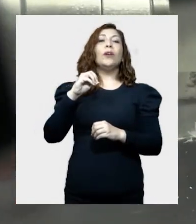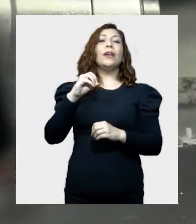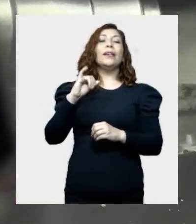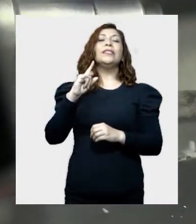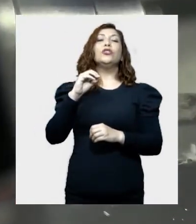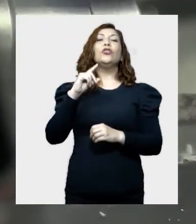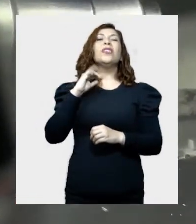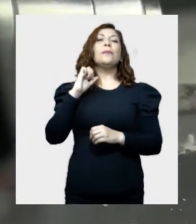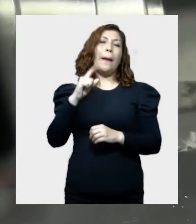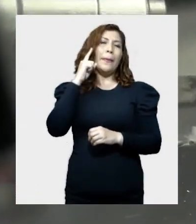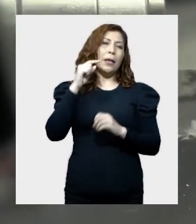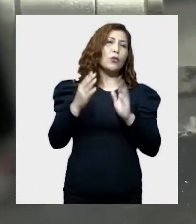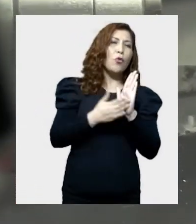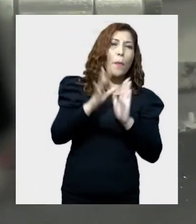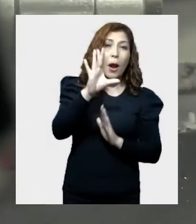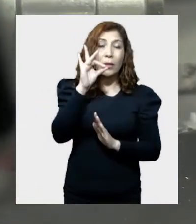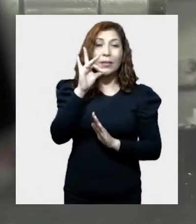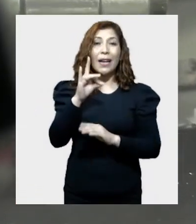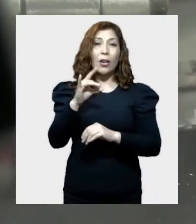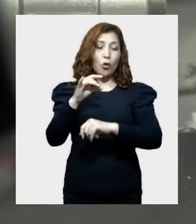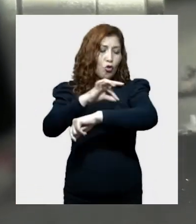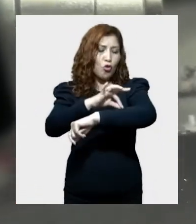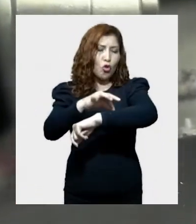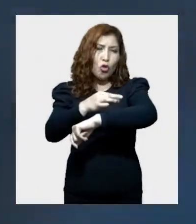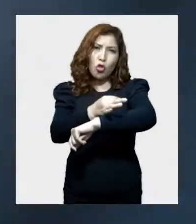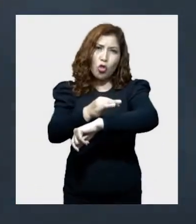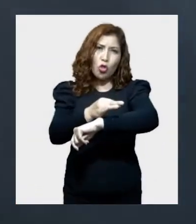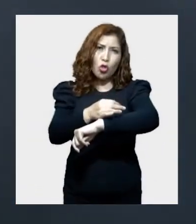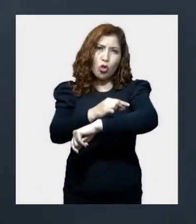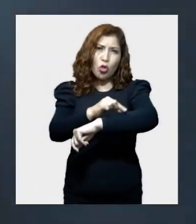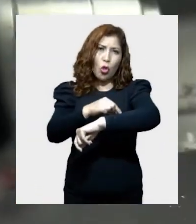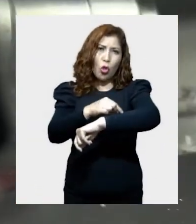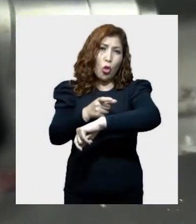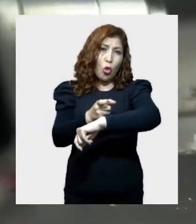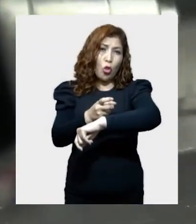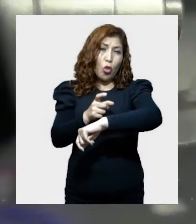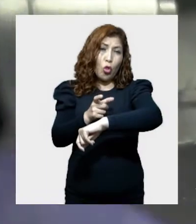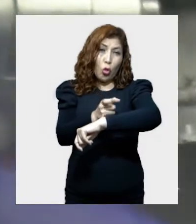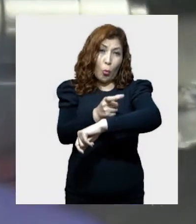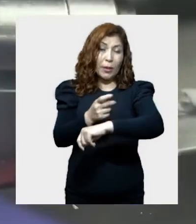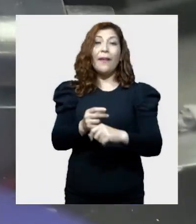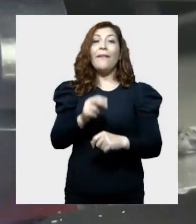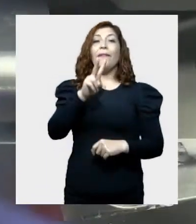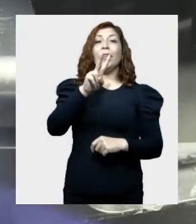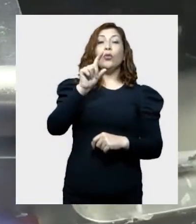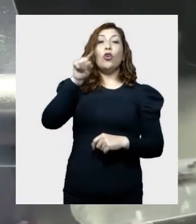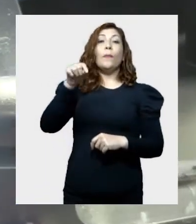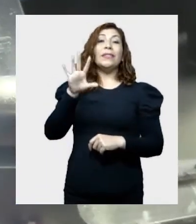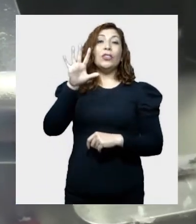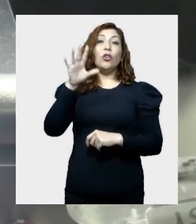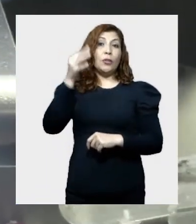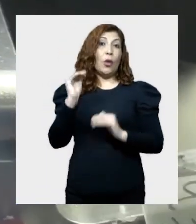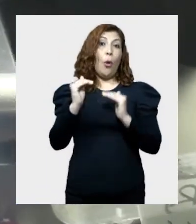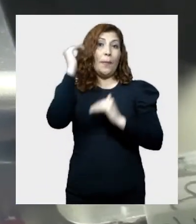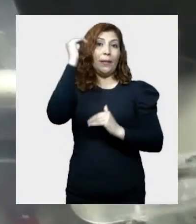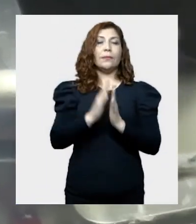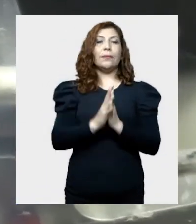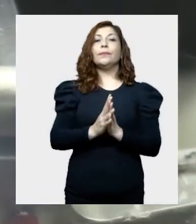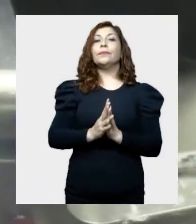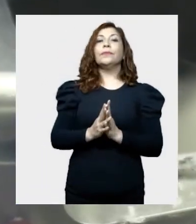utilizada para el diagnóstico diferencial de tumores. Estos procesos aumentaron un 21,5%. De